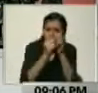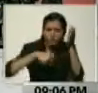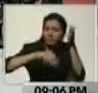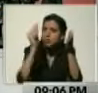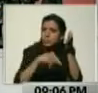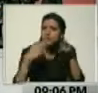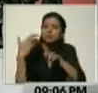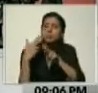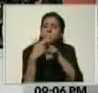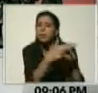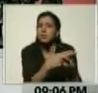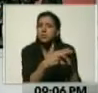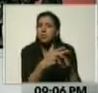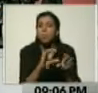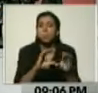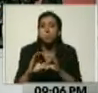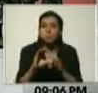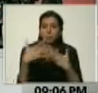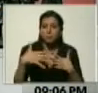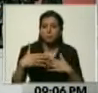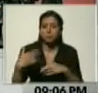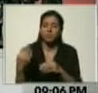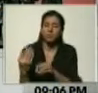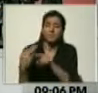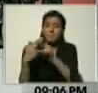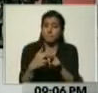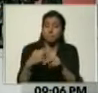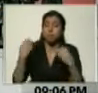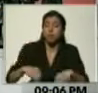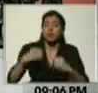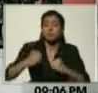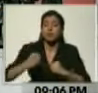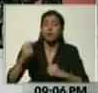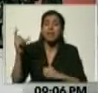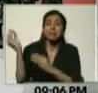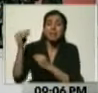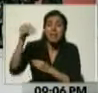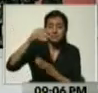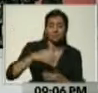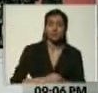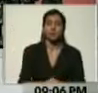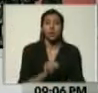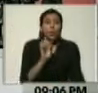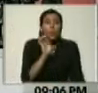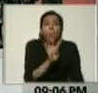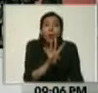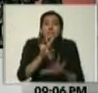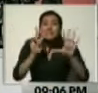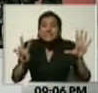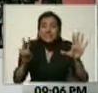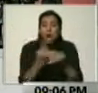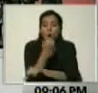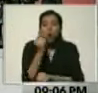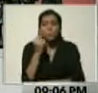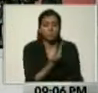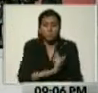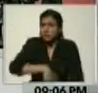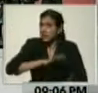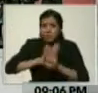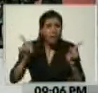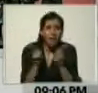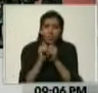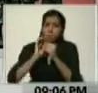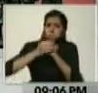gobernó este Mr. Carmona, pero que en esas 47 horas le dio tiempo para recibir al embajador norteamericano y